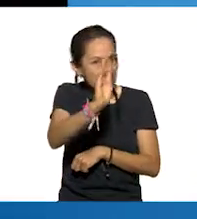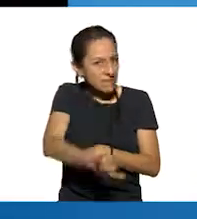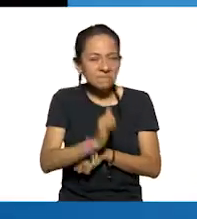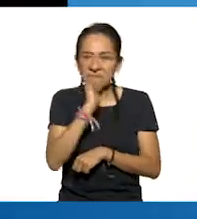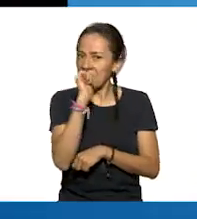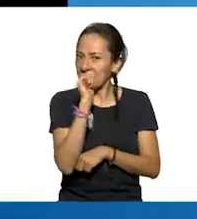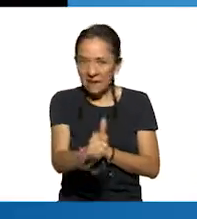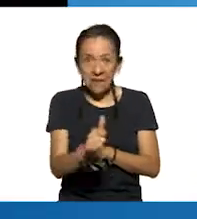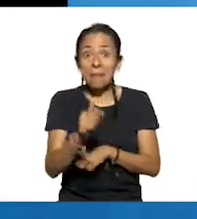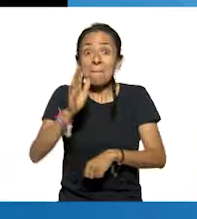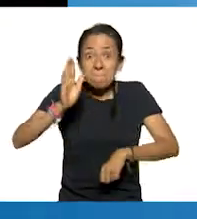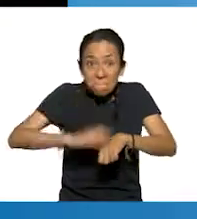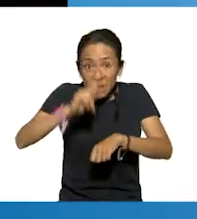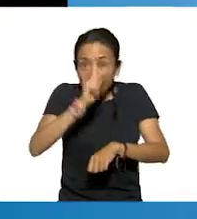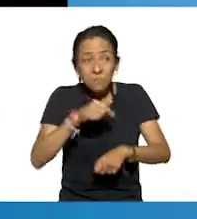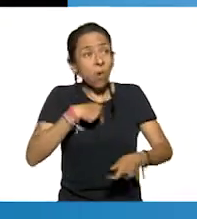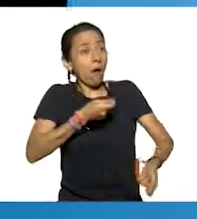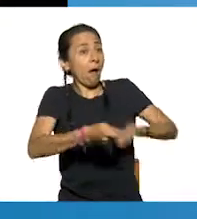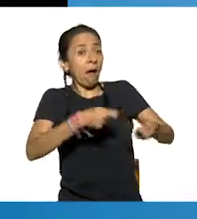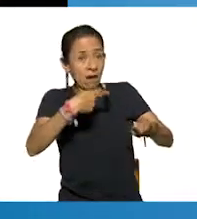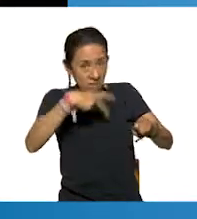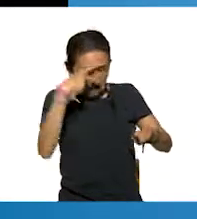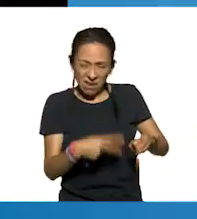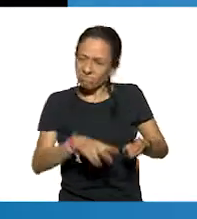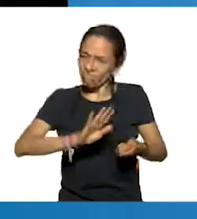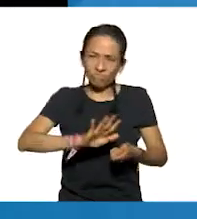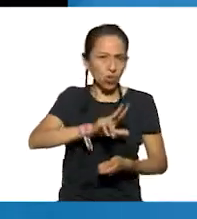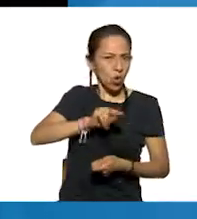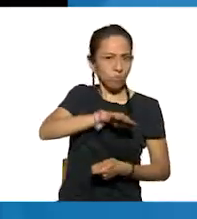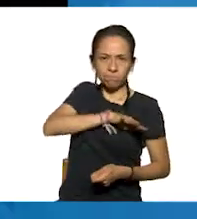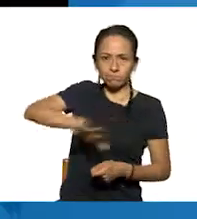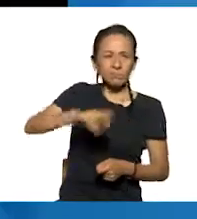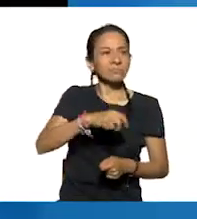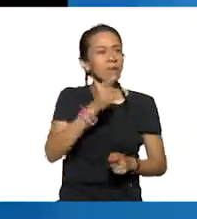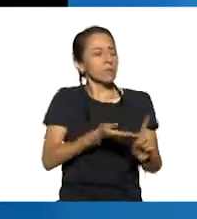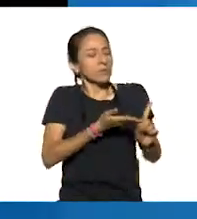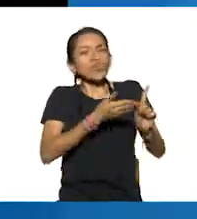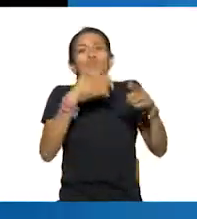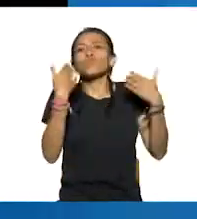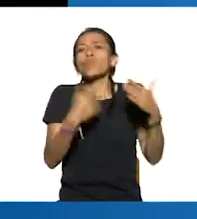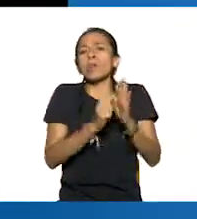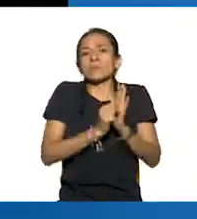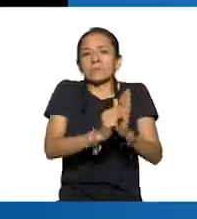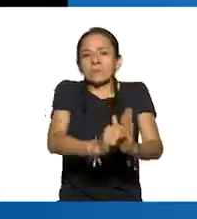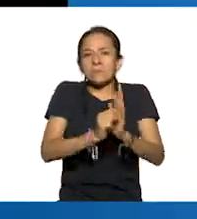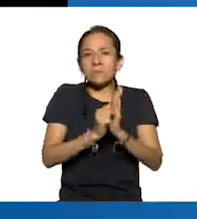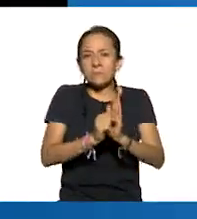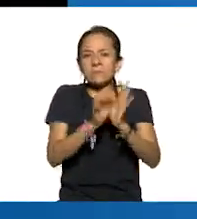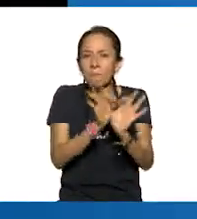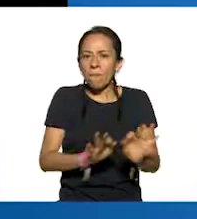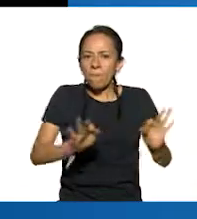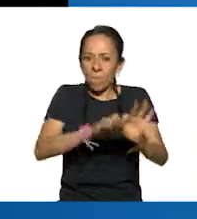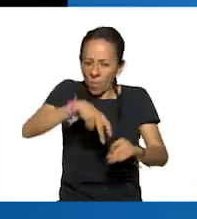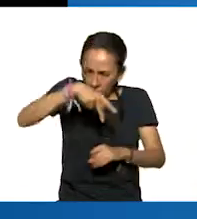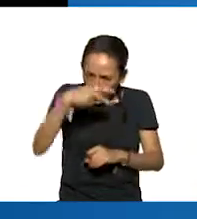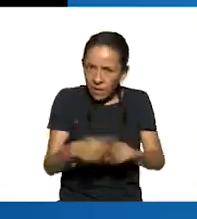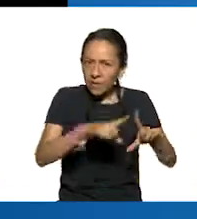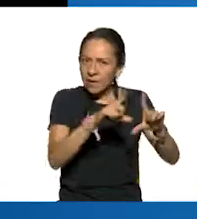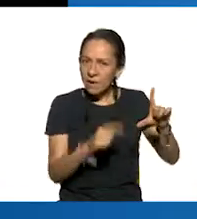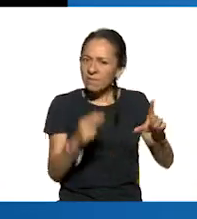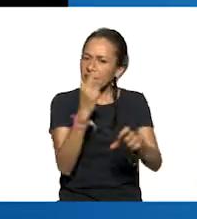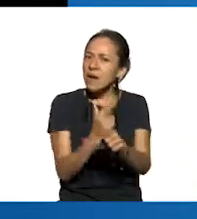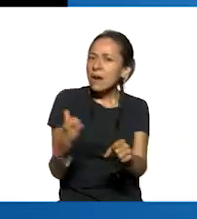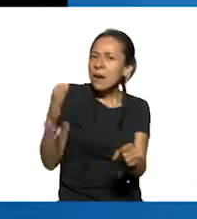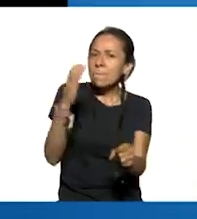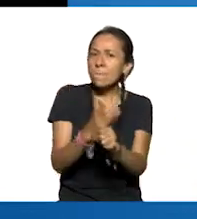emblema de la defensa nacional, un emblema de la República, un emblema del derecho de